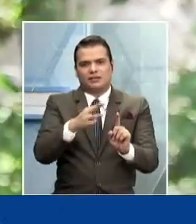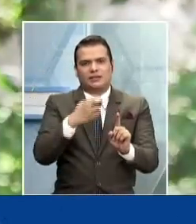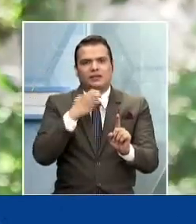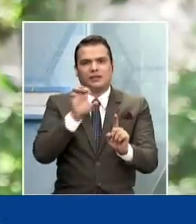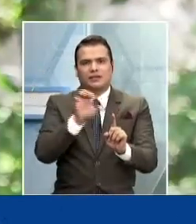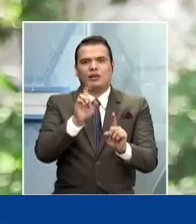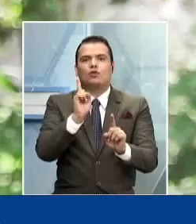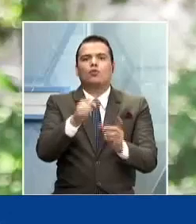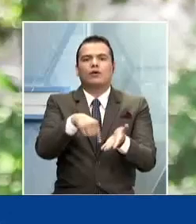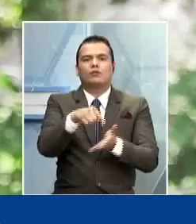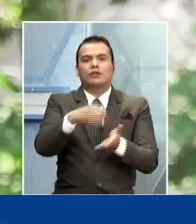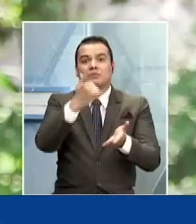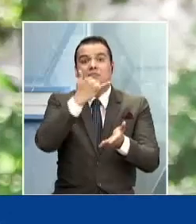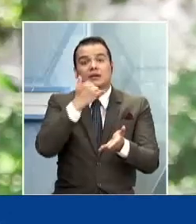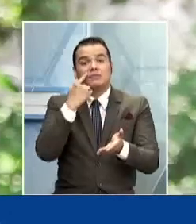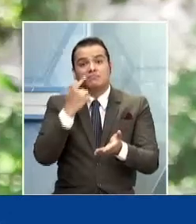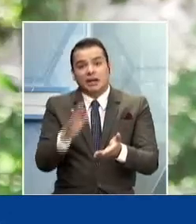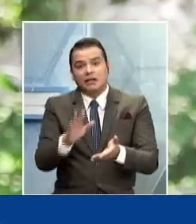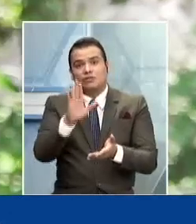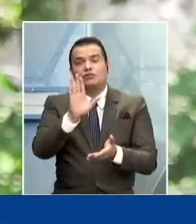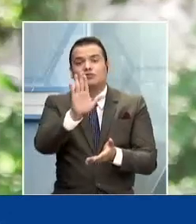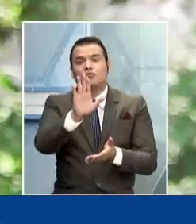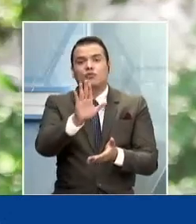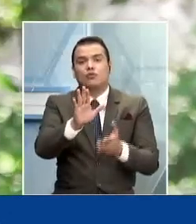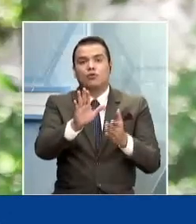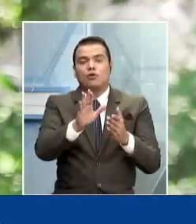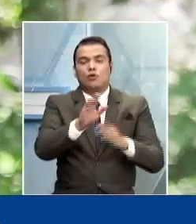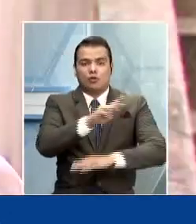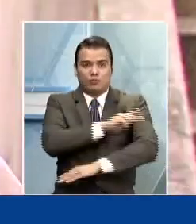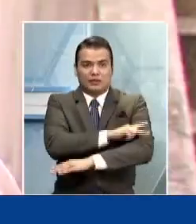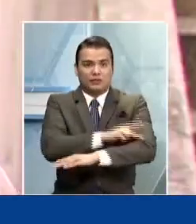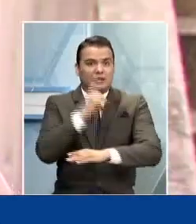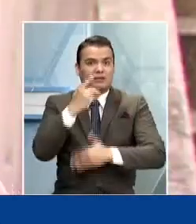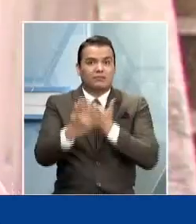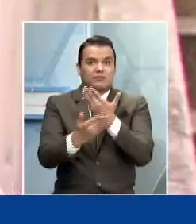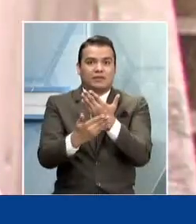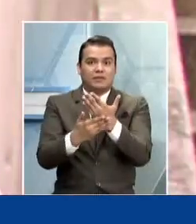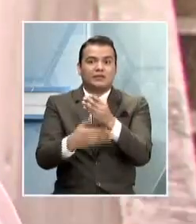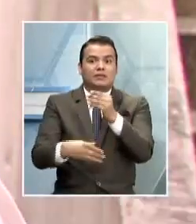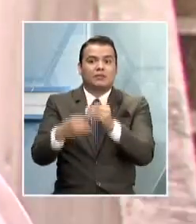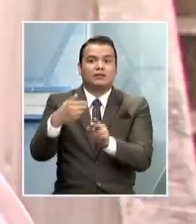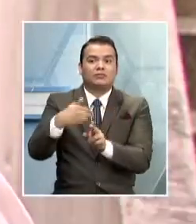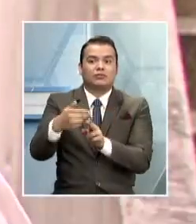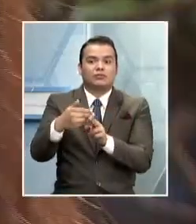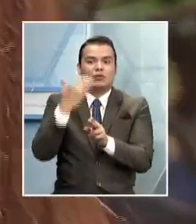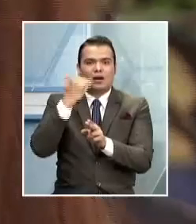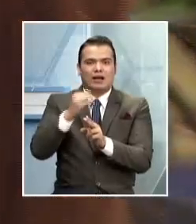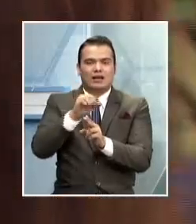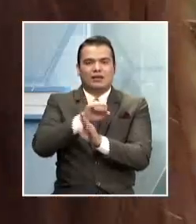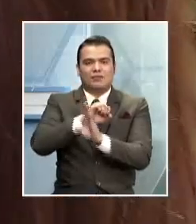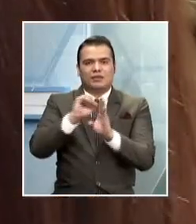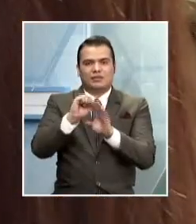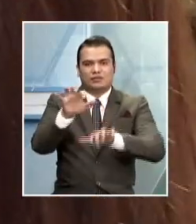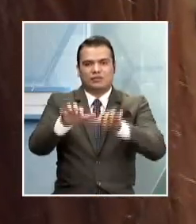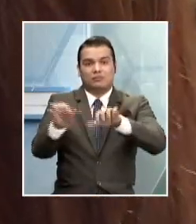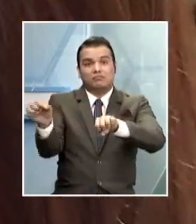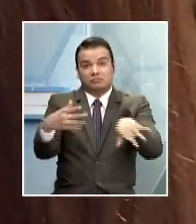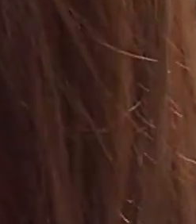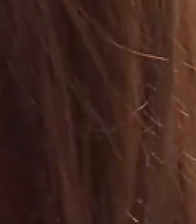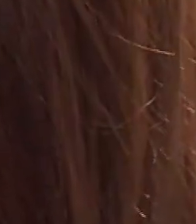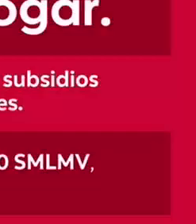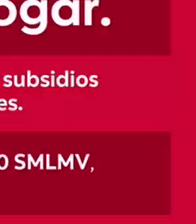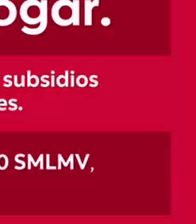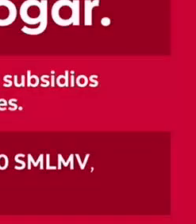de contratación estatal, según una decisión proferida en primera instancia por la Personería de Cali, se sumará en las próximas horas la de Fabiola Perdomo, secretaria de Bienestar Social.